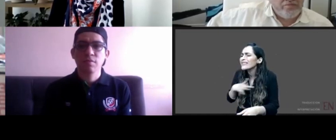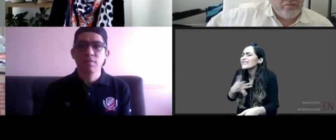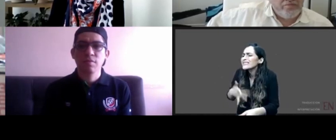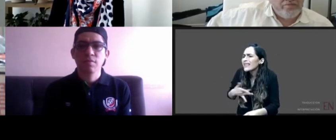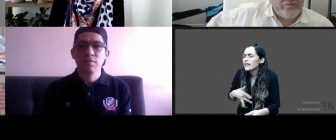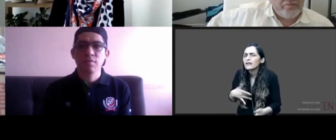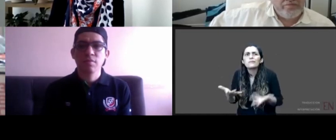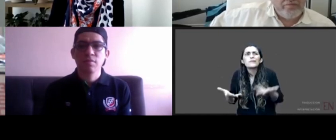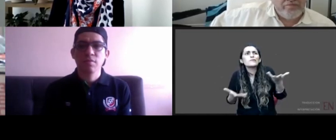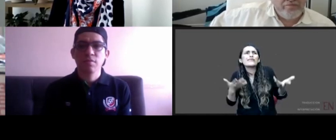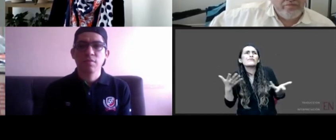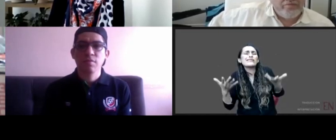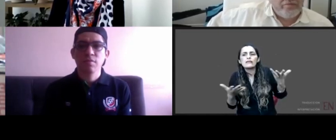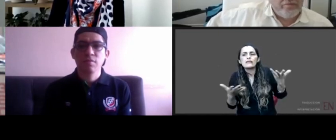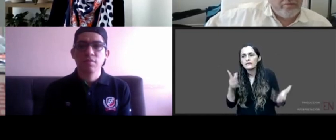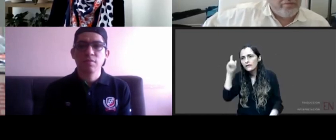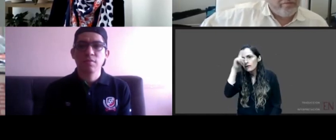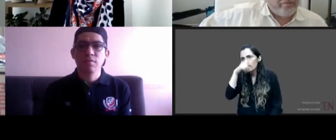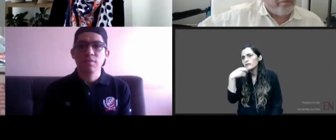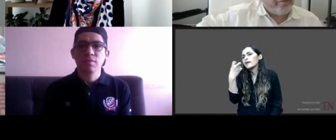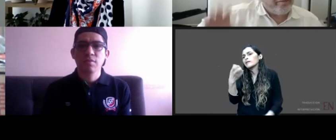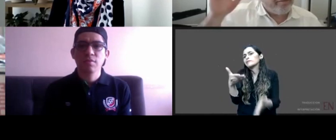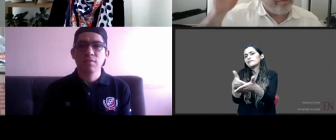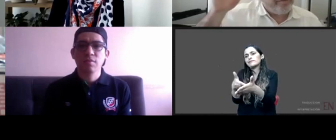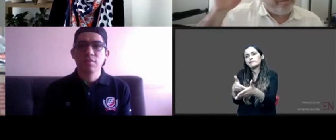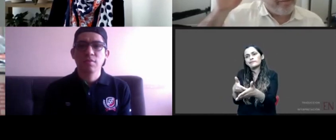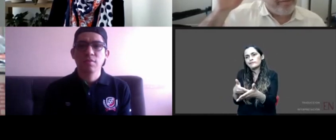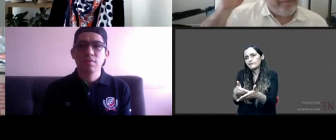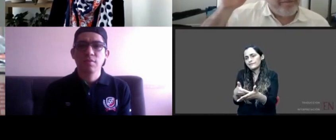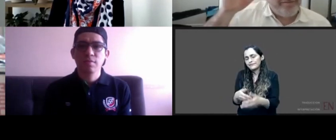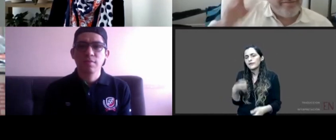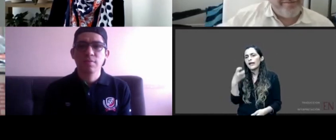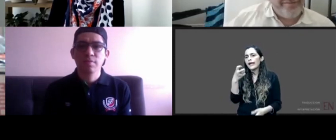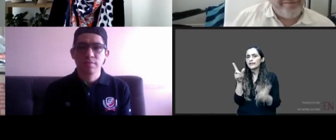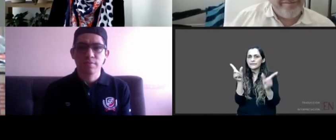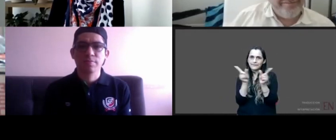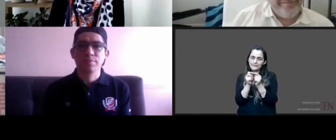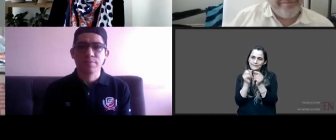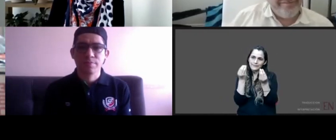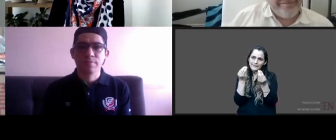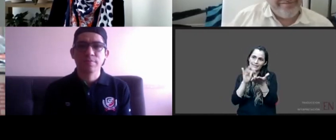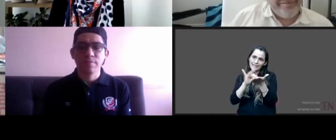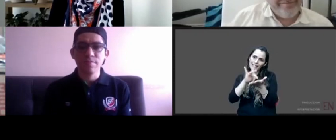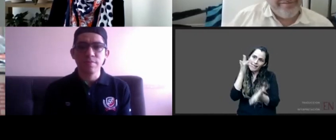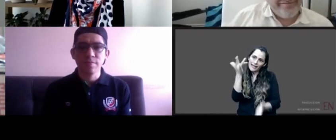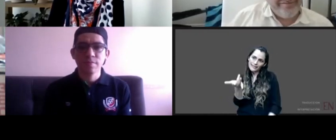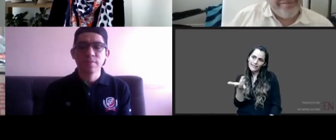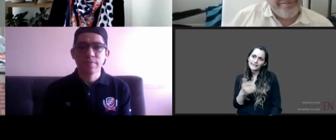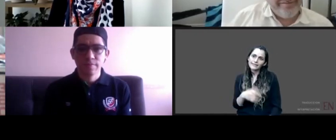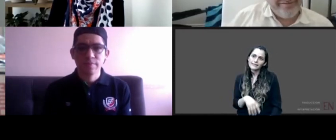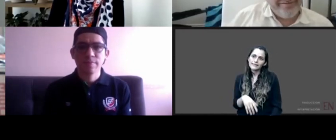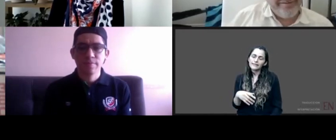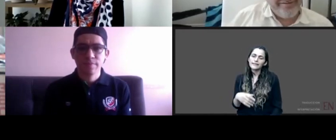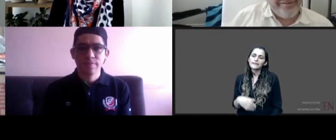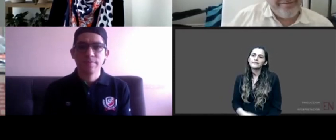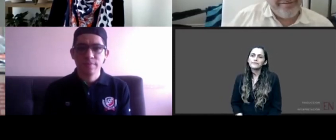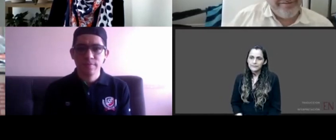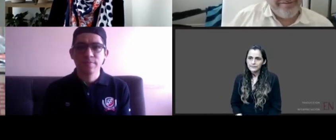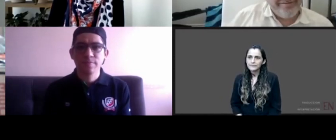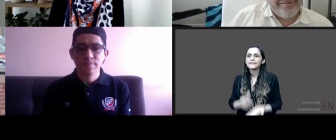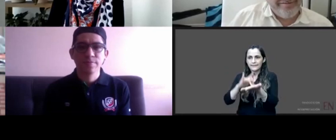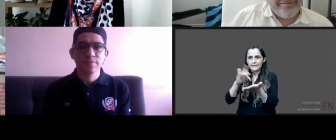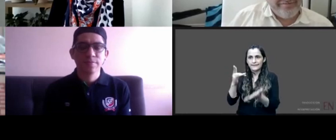todo. Muchísimas gracias. Muy bien, Gilberta, pues han quedado muchas... Mieclos, Ocamate.